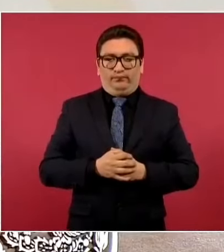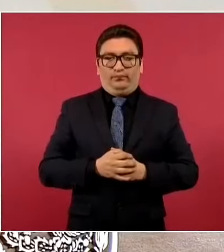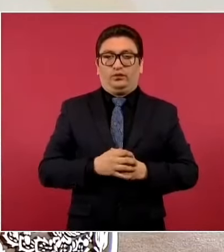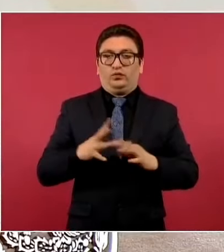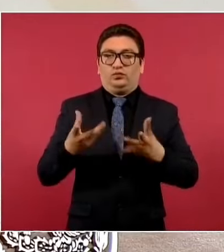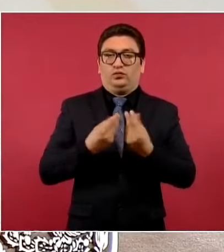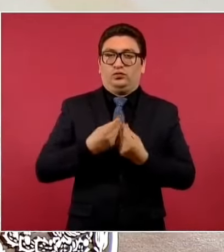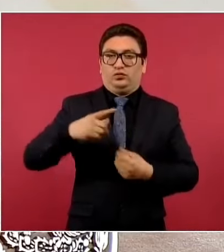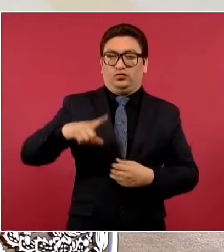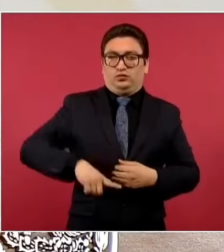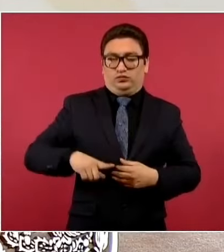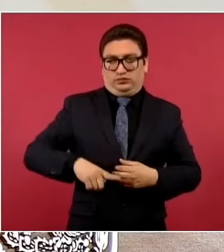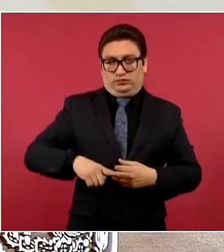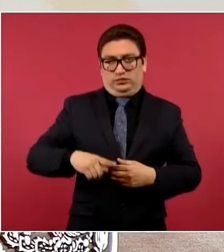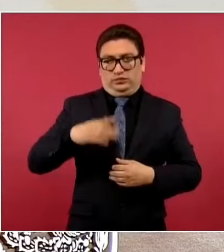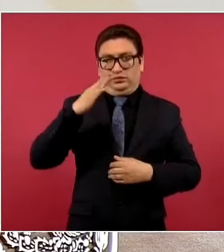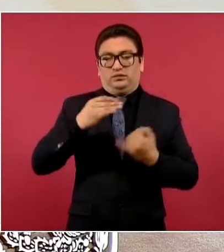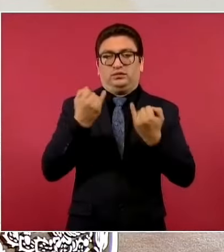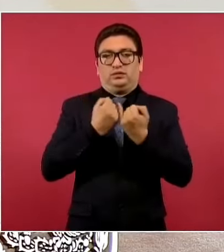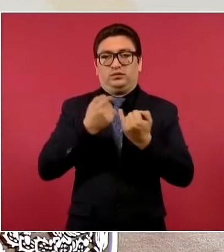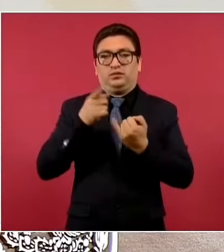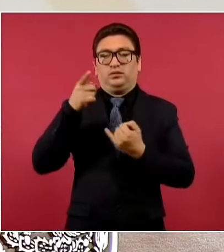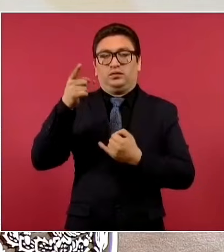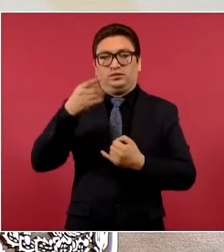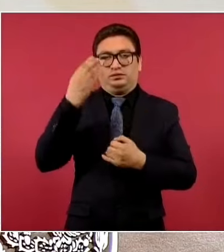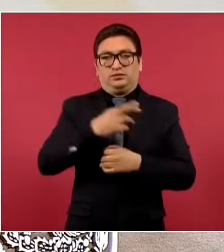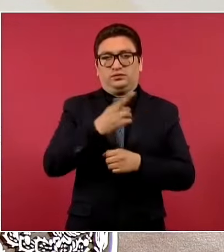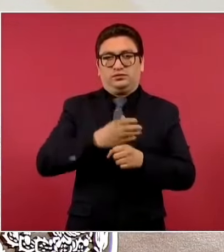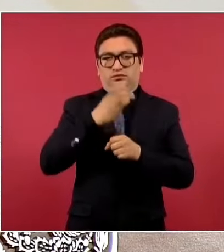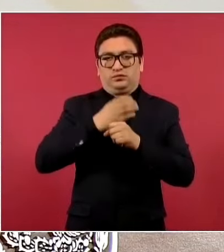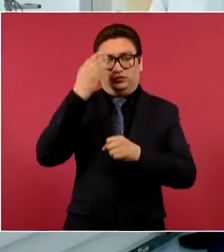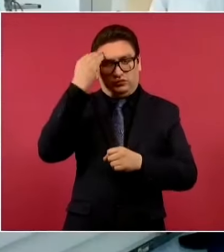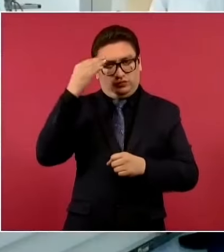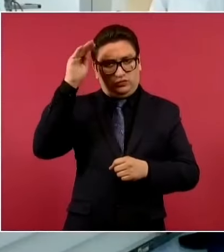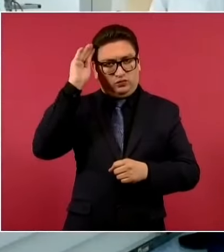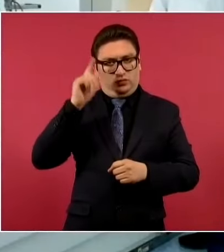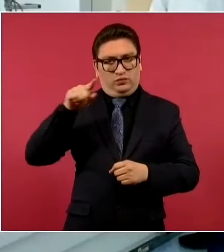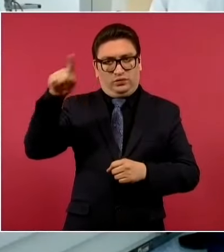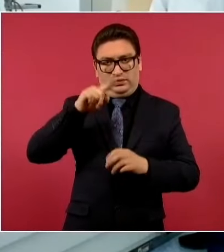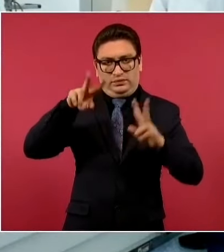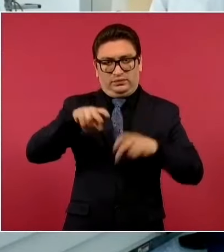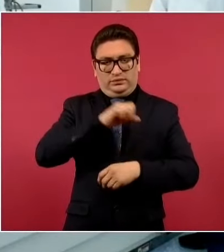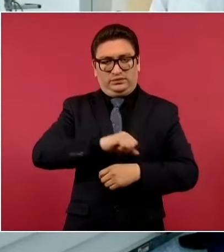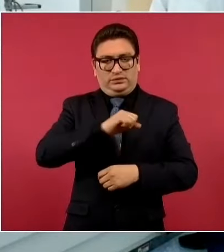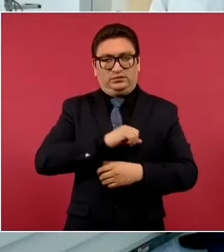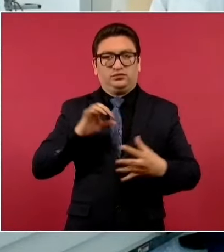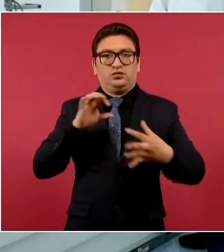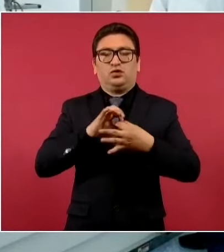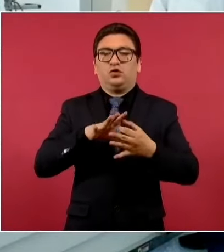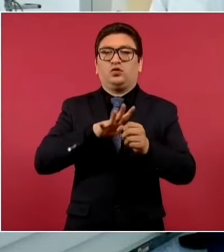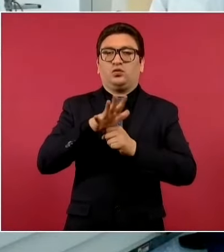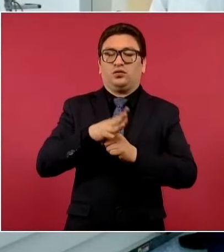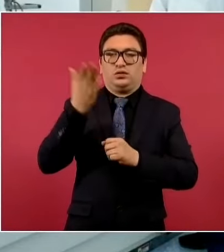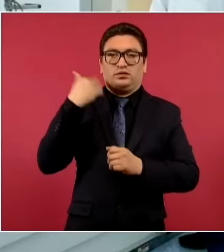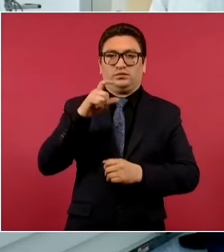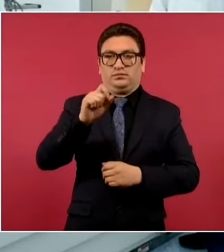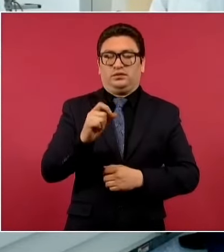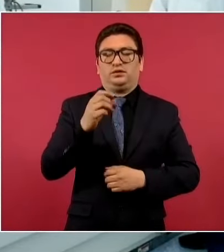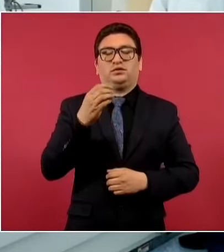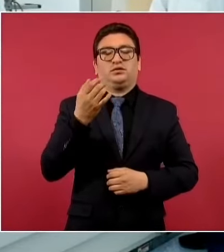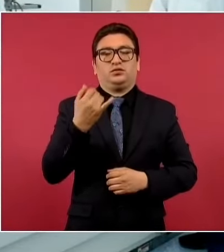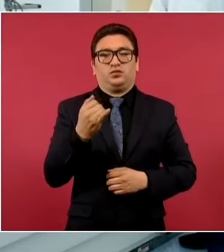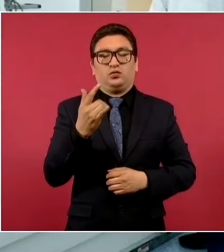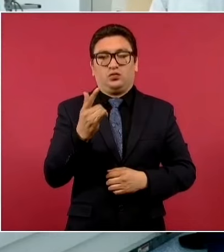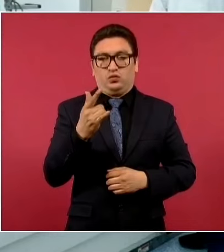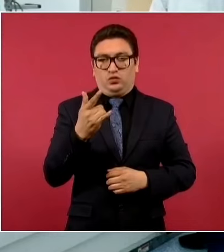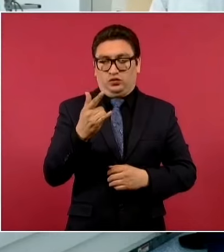con el Gobierno de la República de Cuba, con el Ministerio de Salud, con el convenio que se firmó el 20 de julio